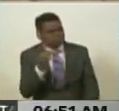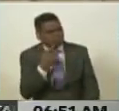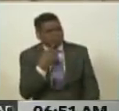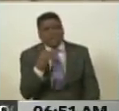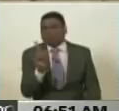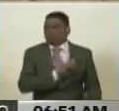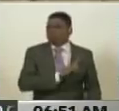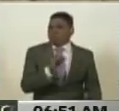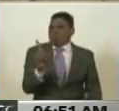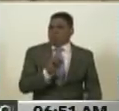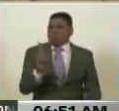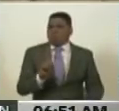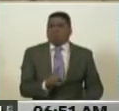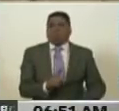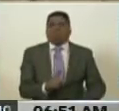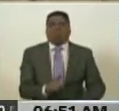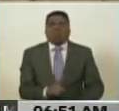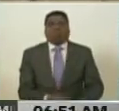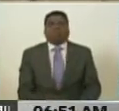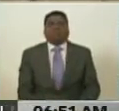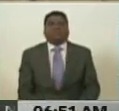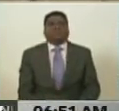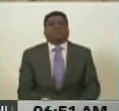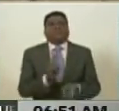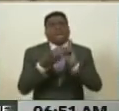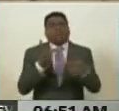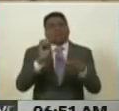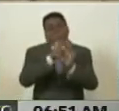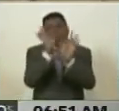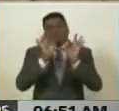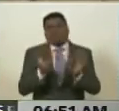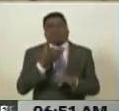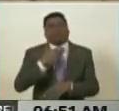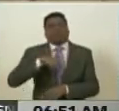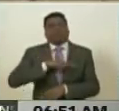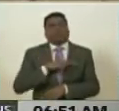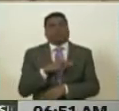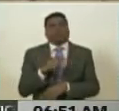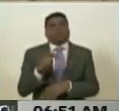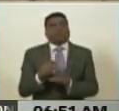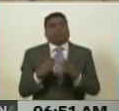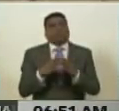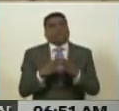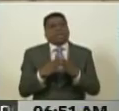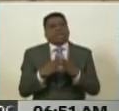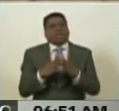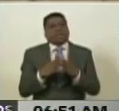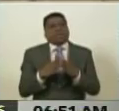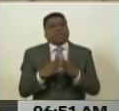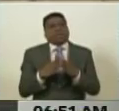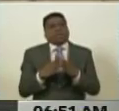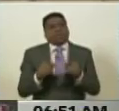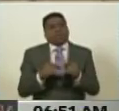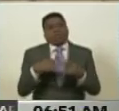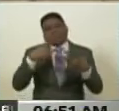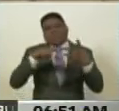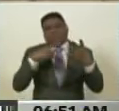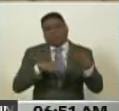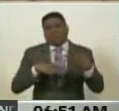el caso. En cualquier manera, nosotros de cualquier forma confiamos en que el comportamiento honesto va va a